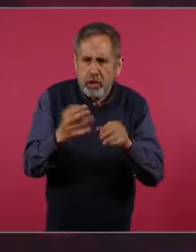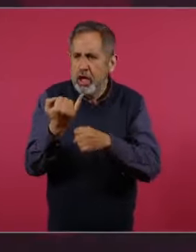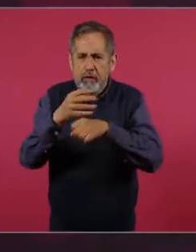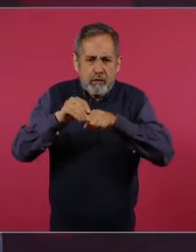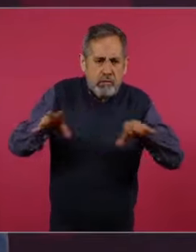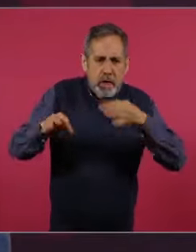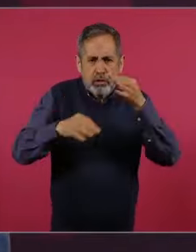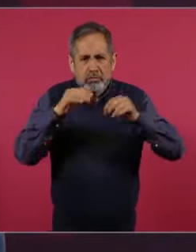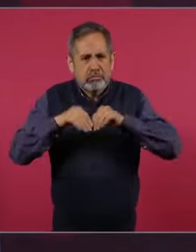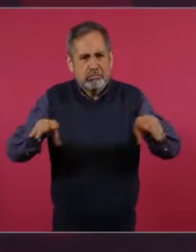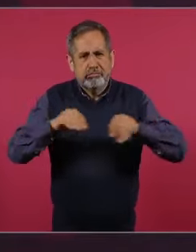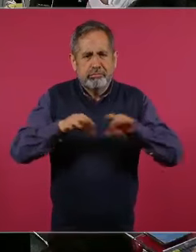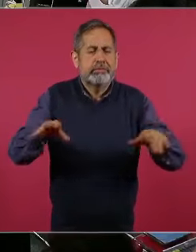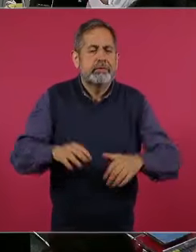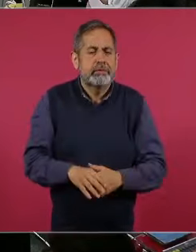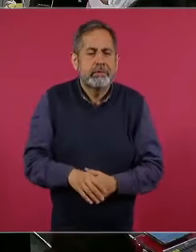informando,